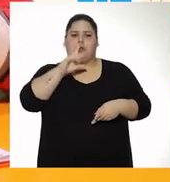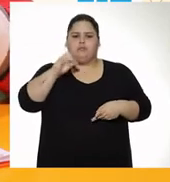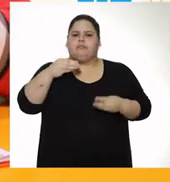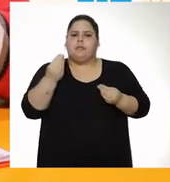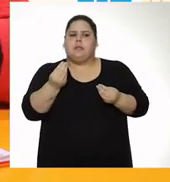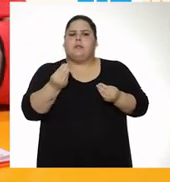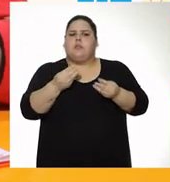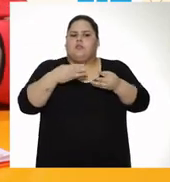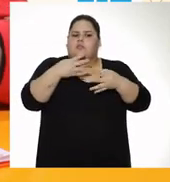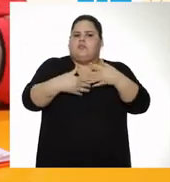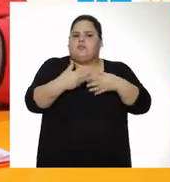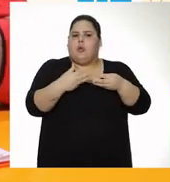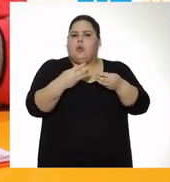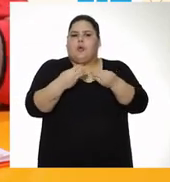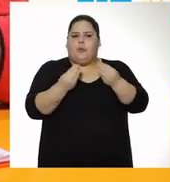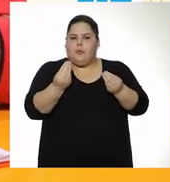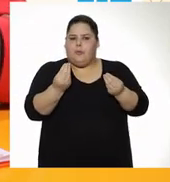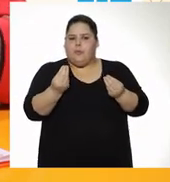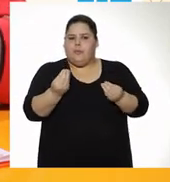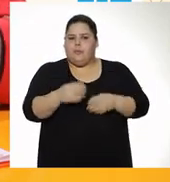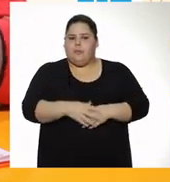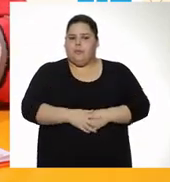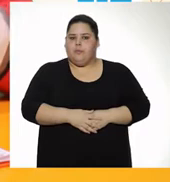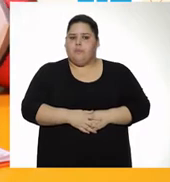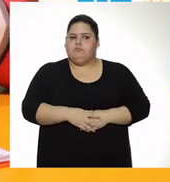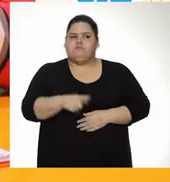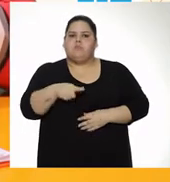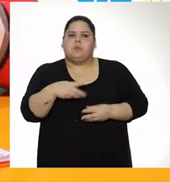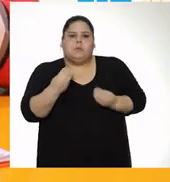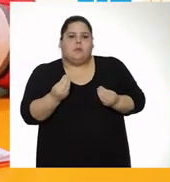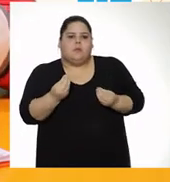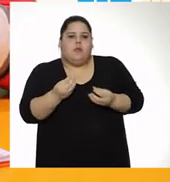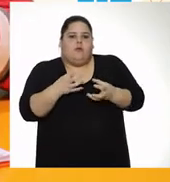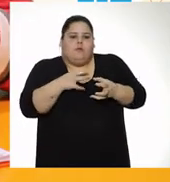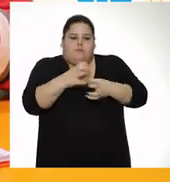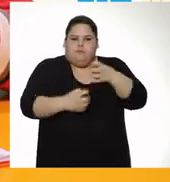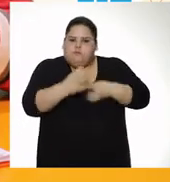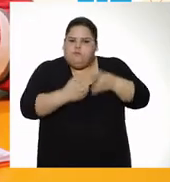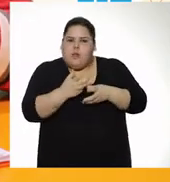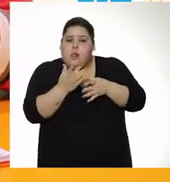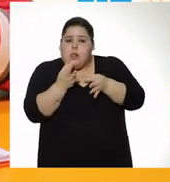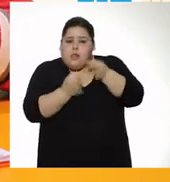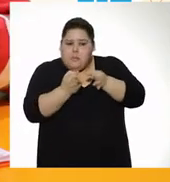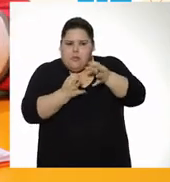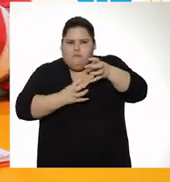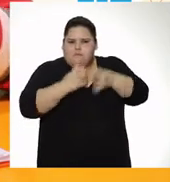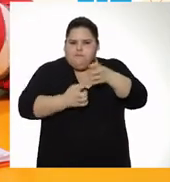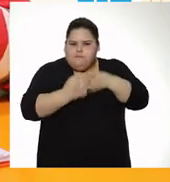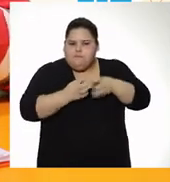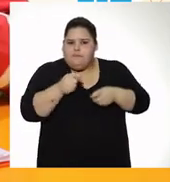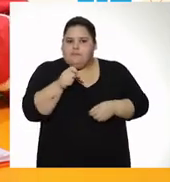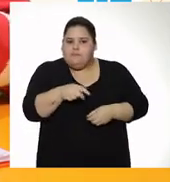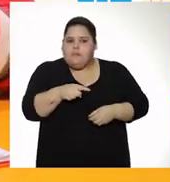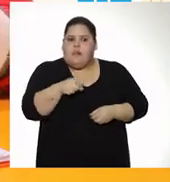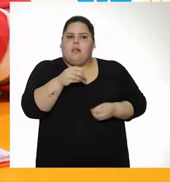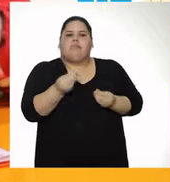al mezclarlas? ¿Qué ocurrió? Ocurrió una reacción química. Esta reacción